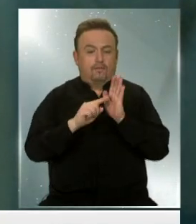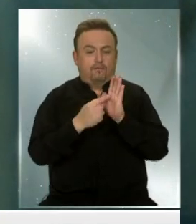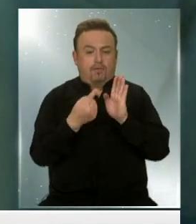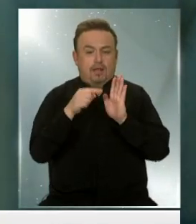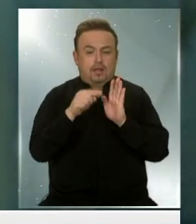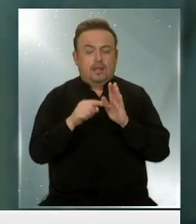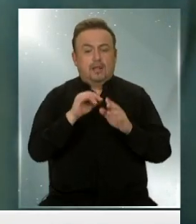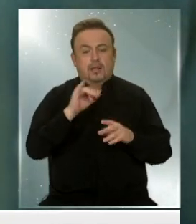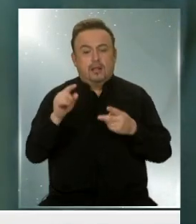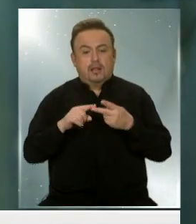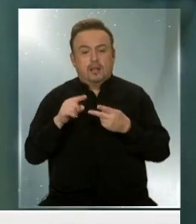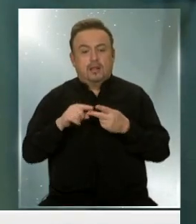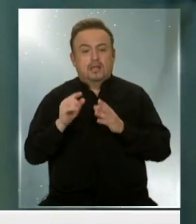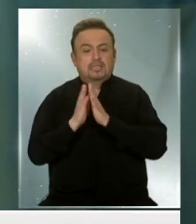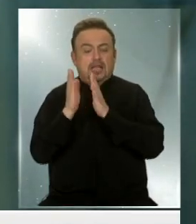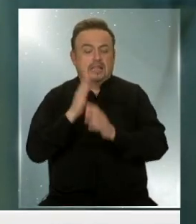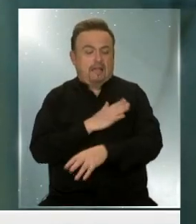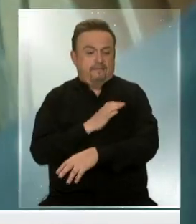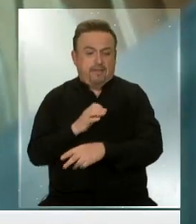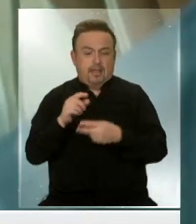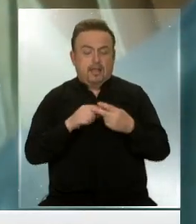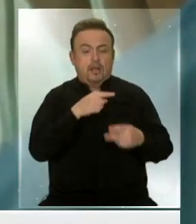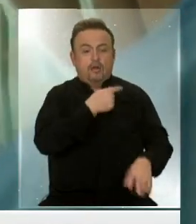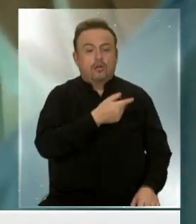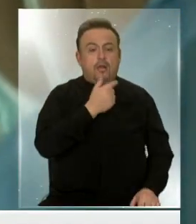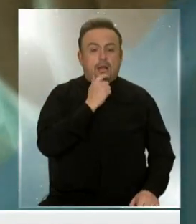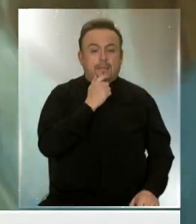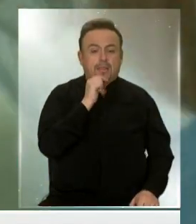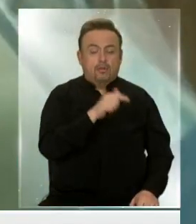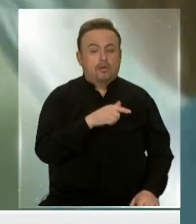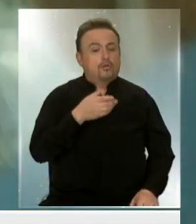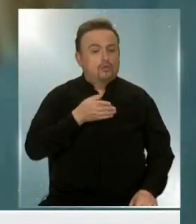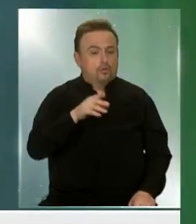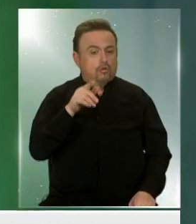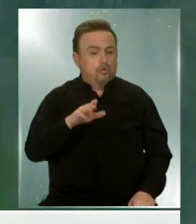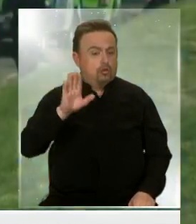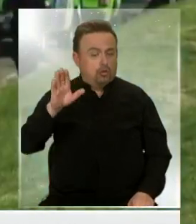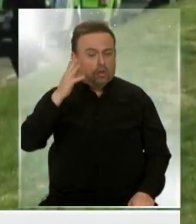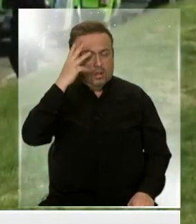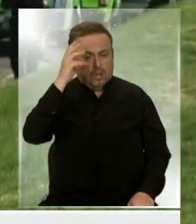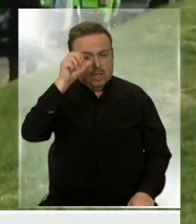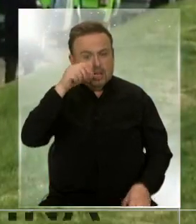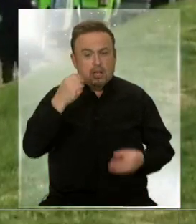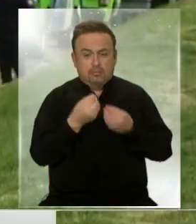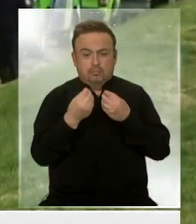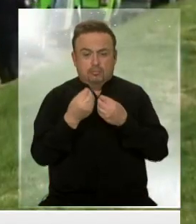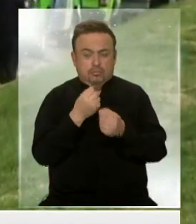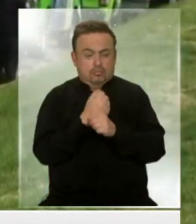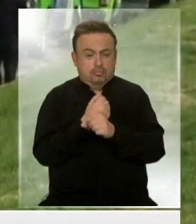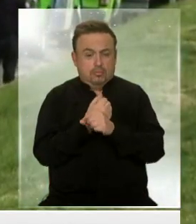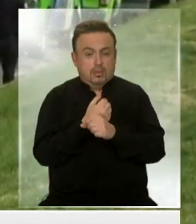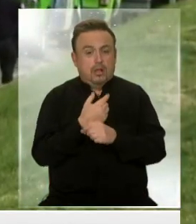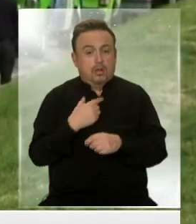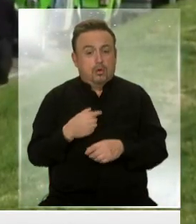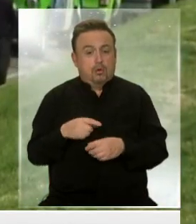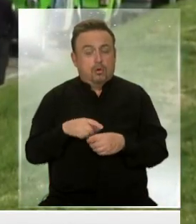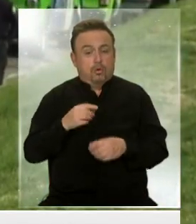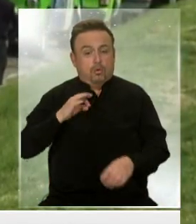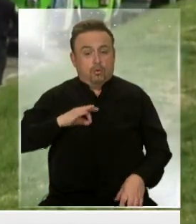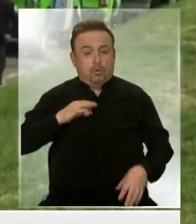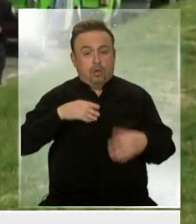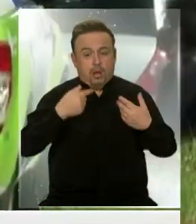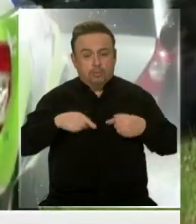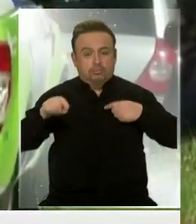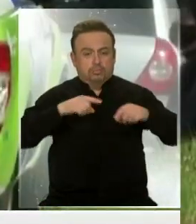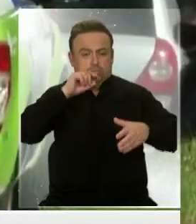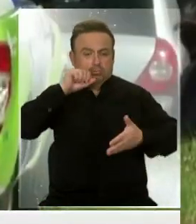Aires, le sigue la provincia de Santa Fe y después de Mendoza. Y seguimos en ese país porque cientos de policías en retiro y en actividad salieron